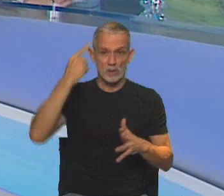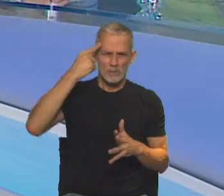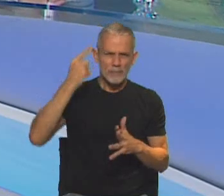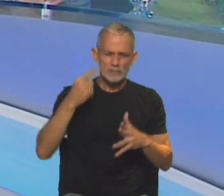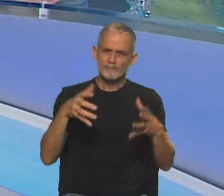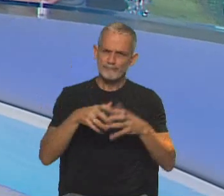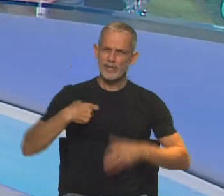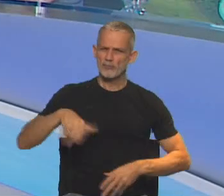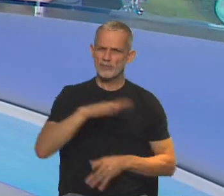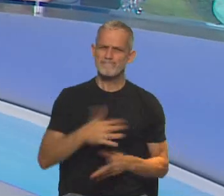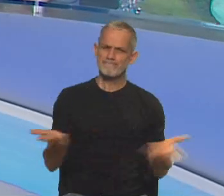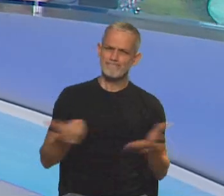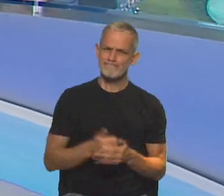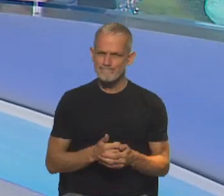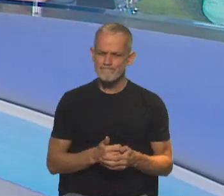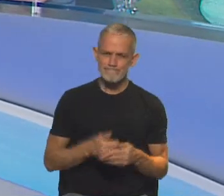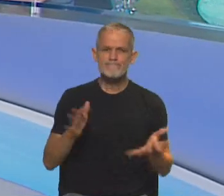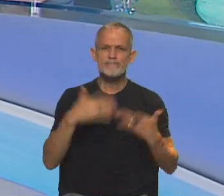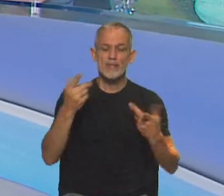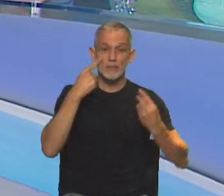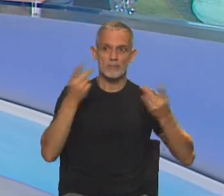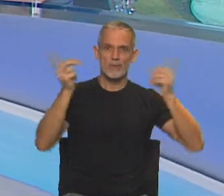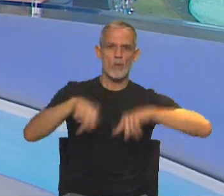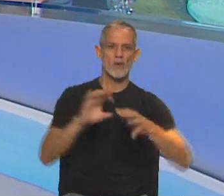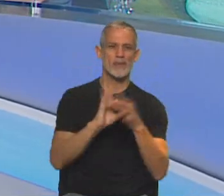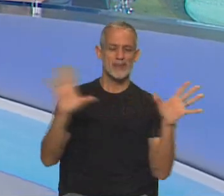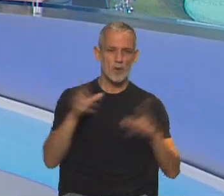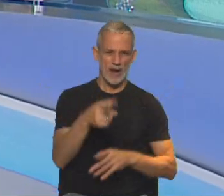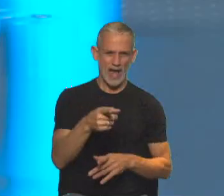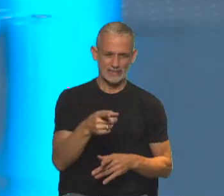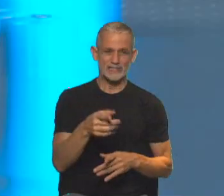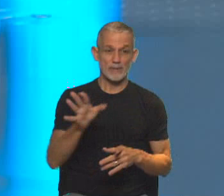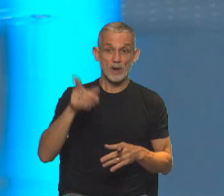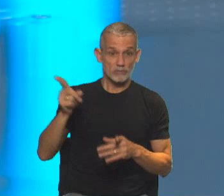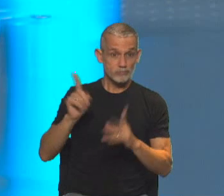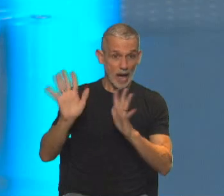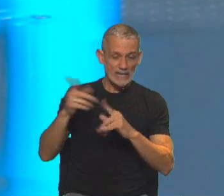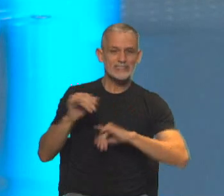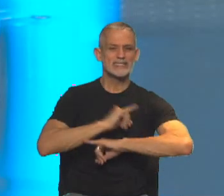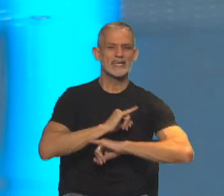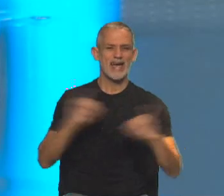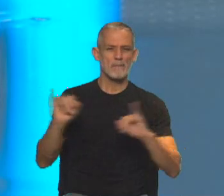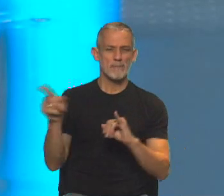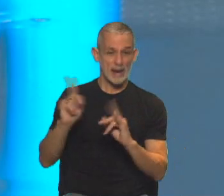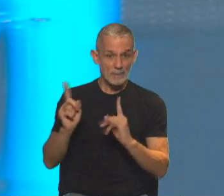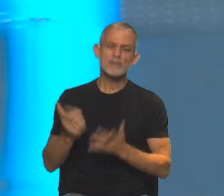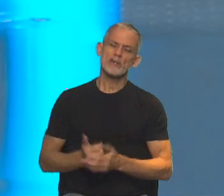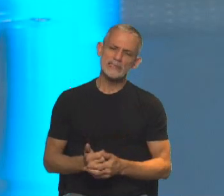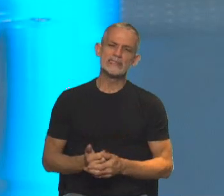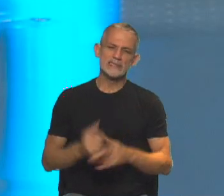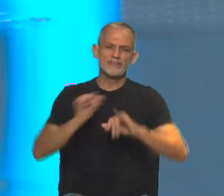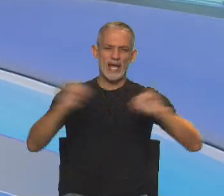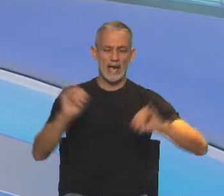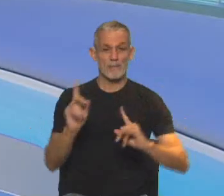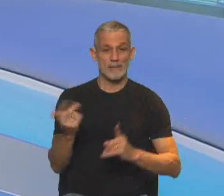sector importante de la sociedad que derivó luego, claro, en el regreso de la democracia argentina. Pero esto forma parte de esta campaña que estás señalando. Forma parte de esa campaña,